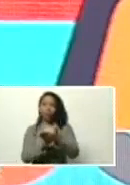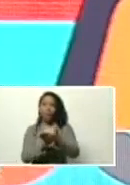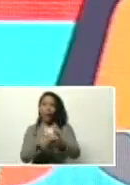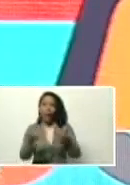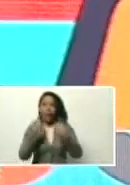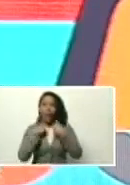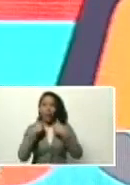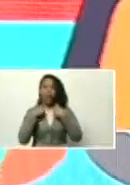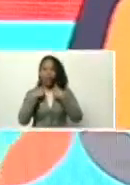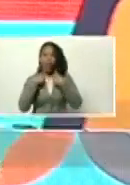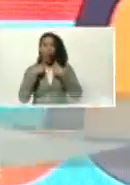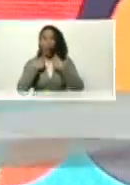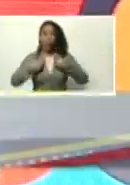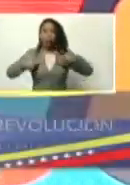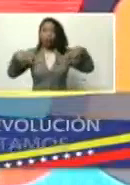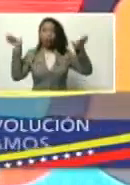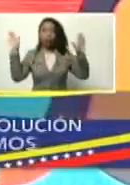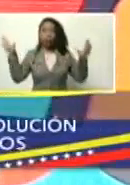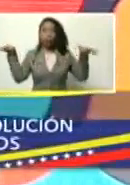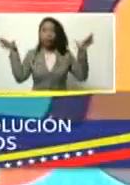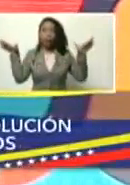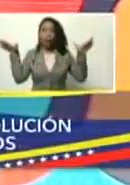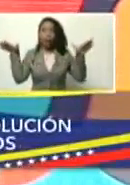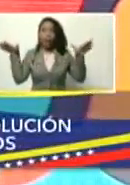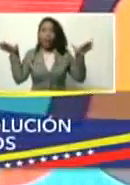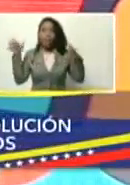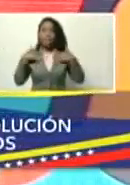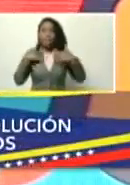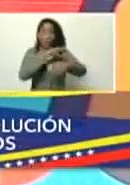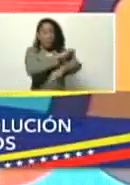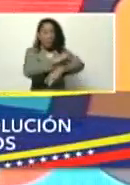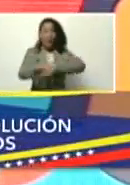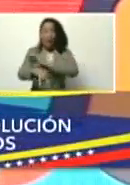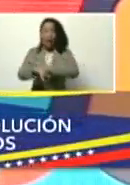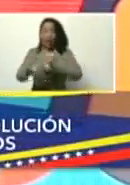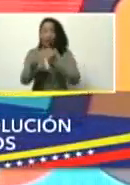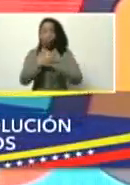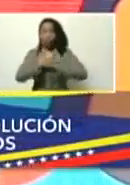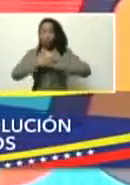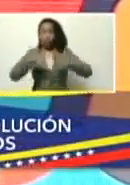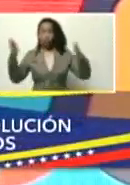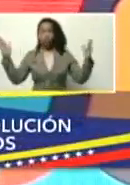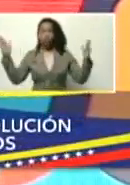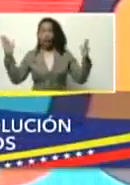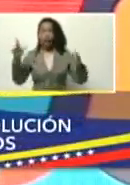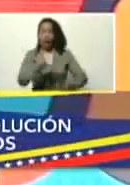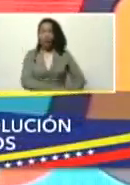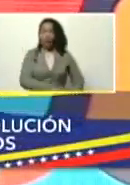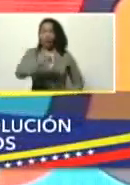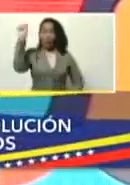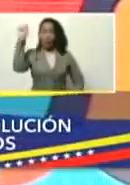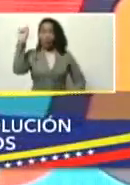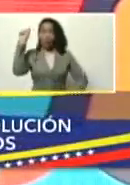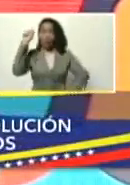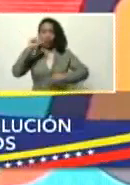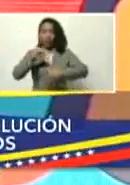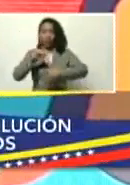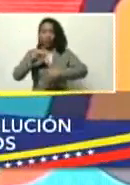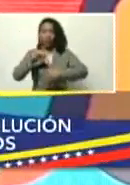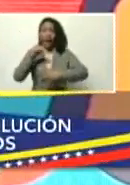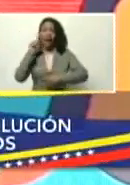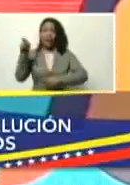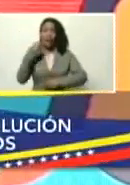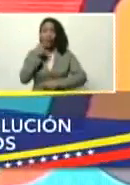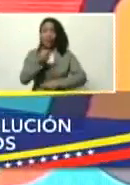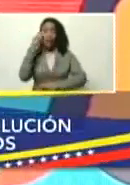yo volase a extender mis brazos al libertador de América del Sur, así lo consideraba